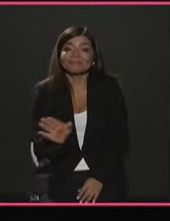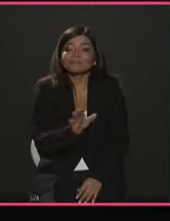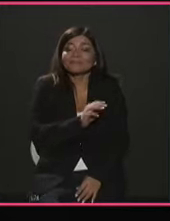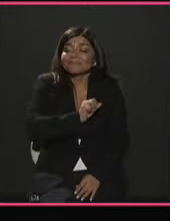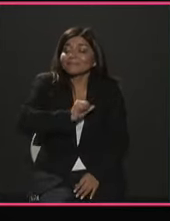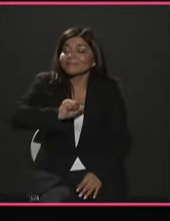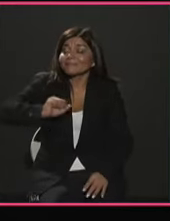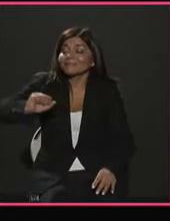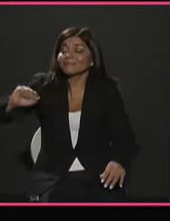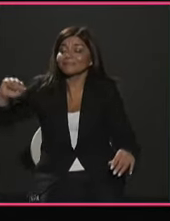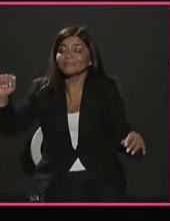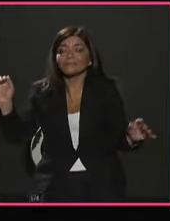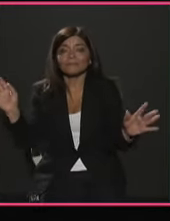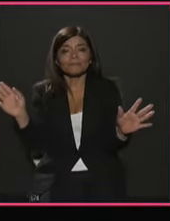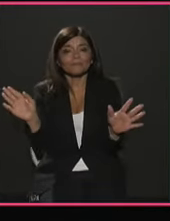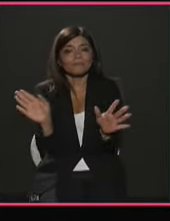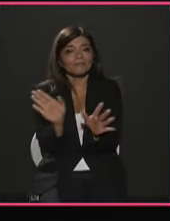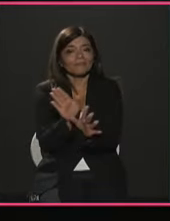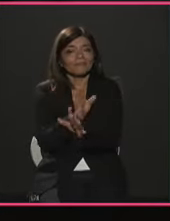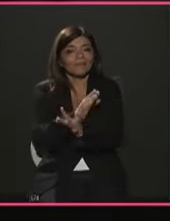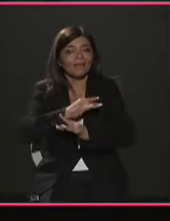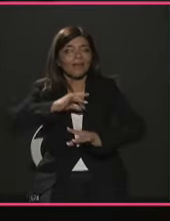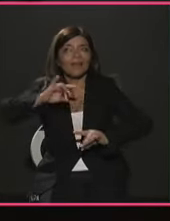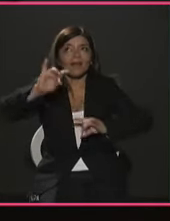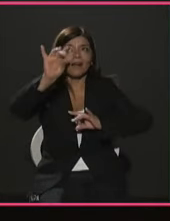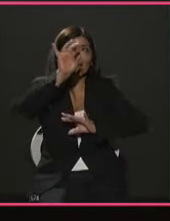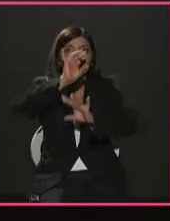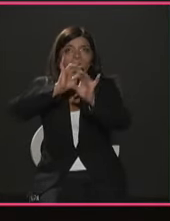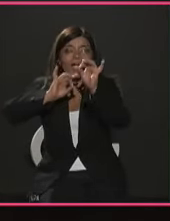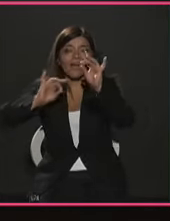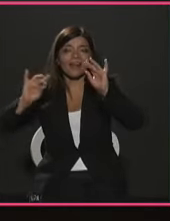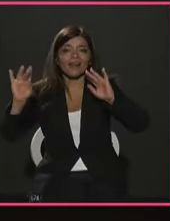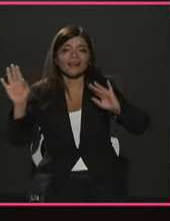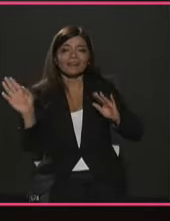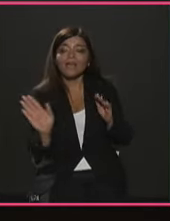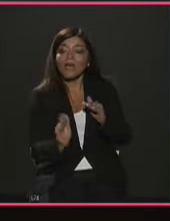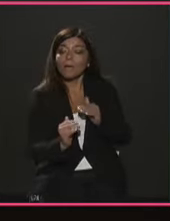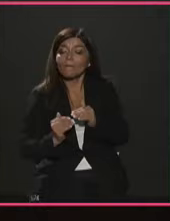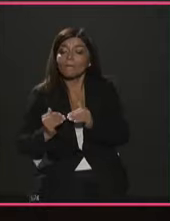amante mi mente la estrella y mi paso